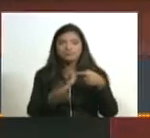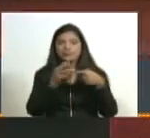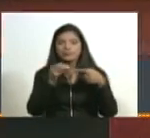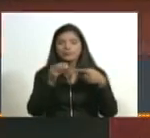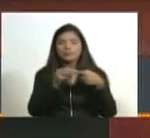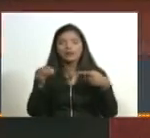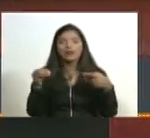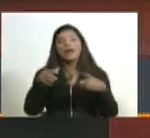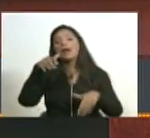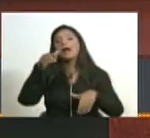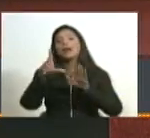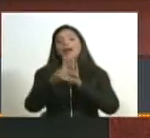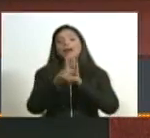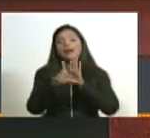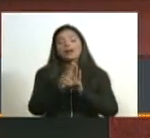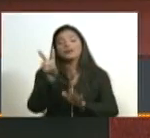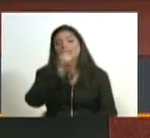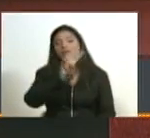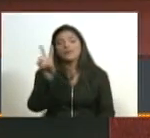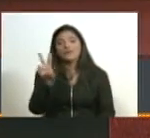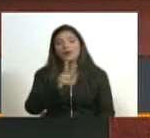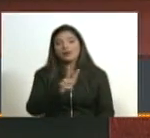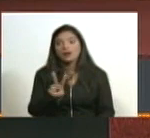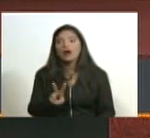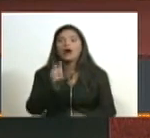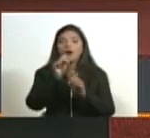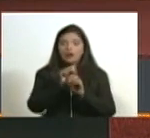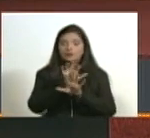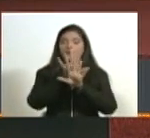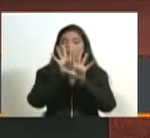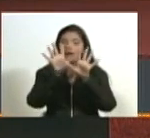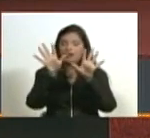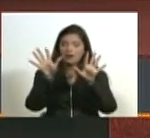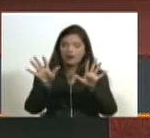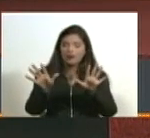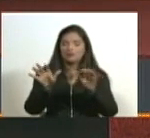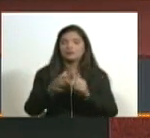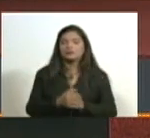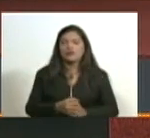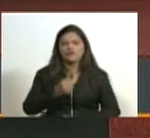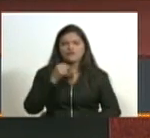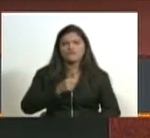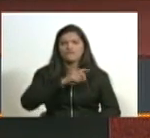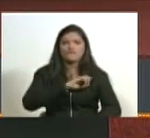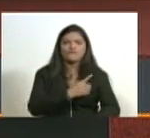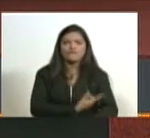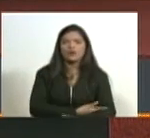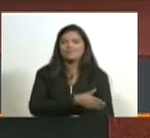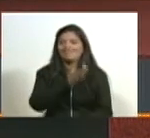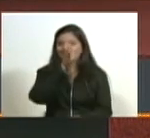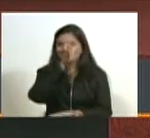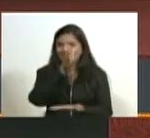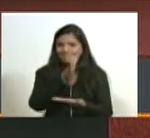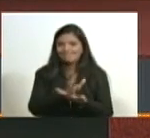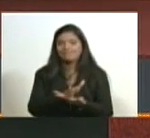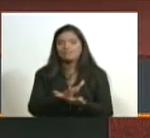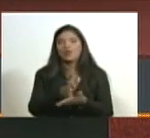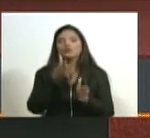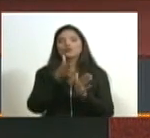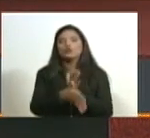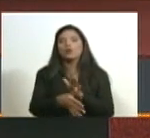La legislación venezolana es clara, dura y taxativa en los delitos